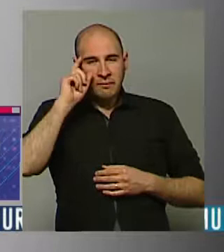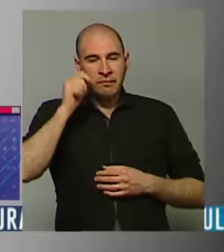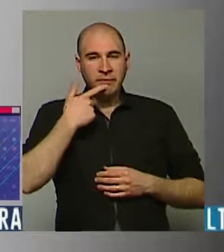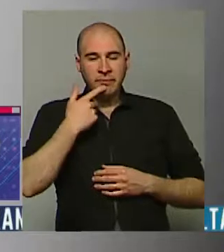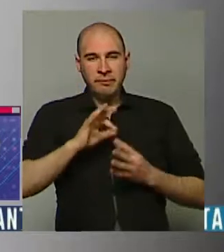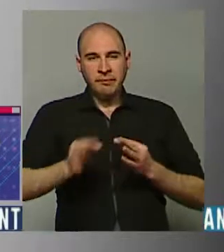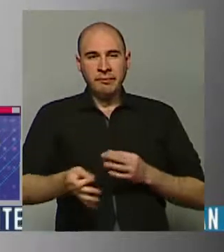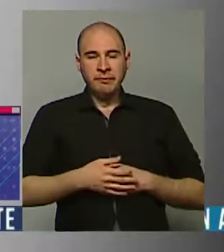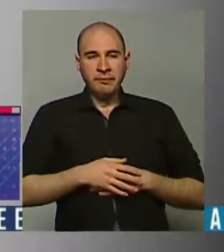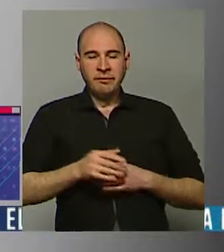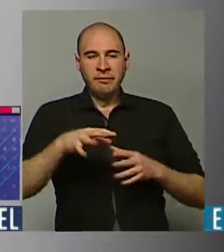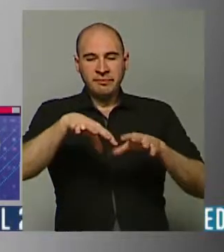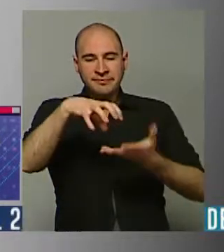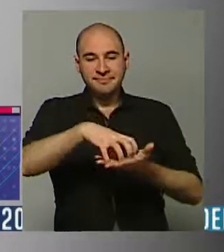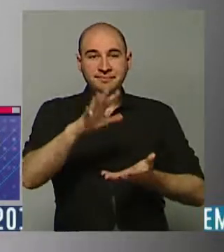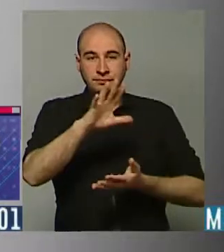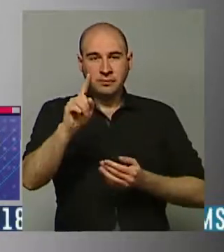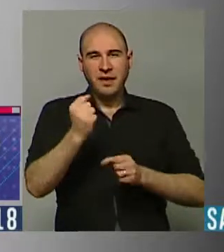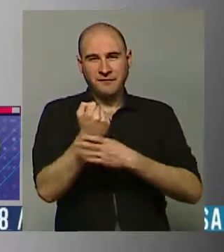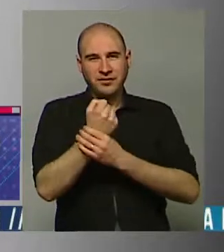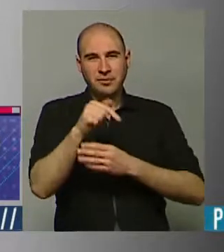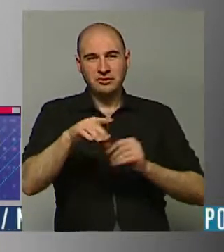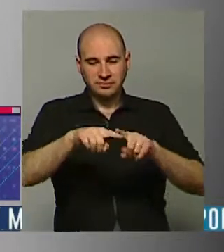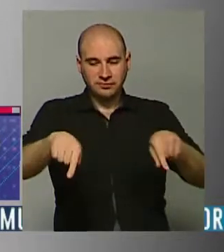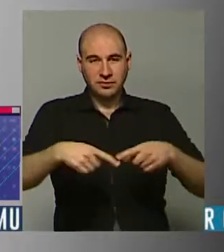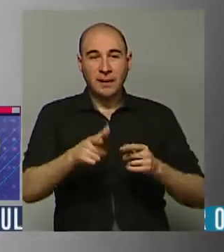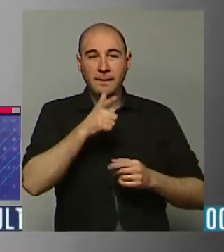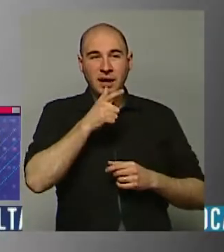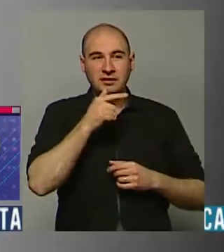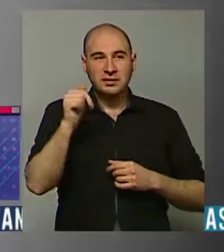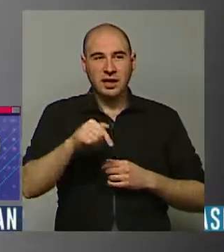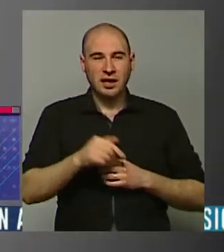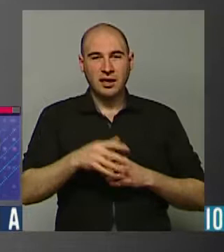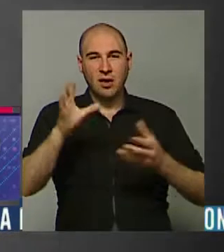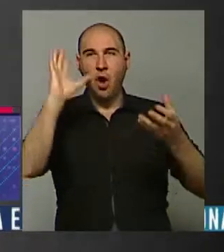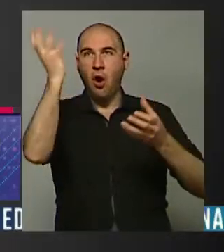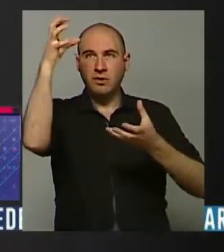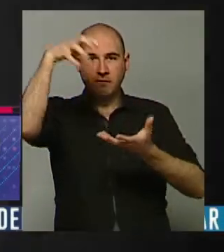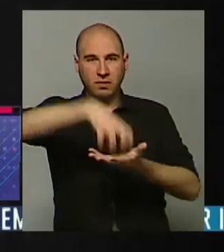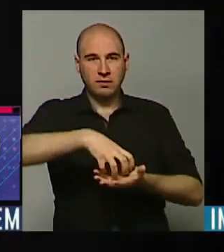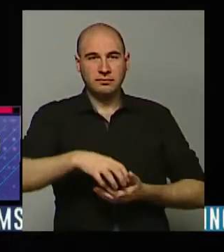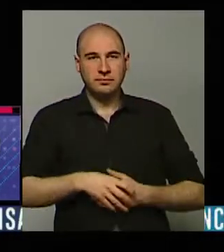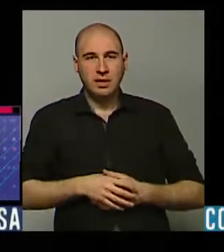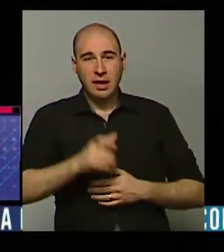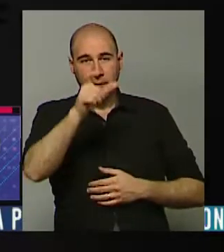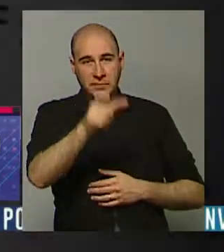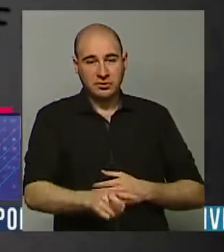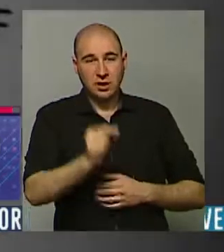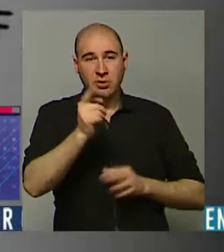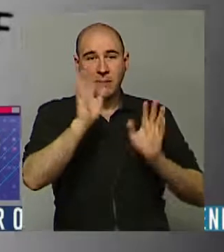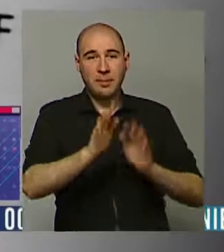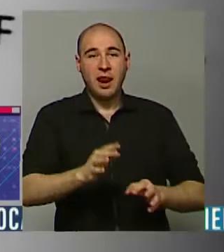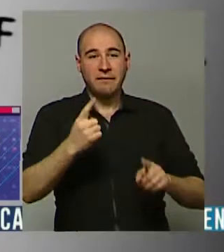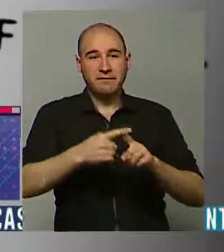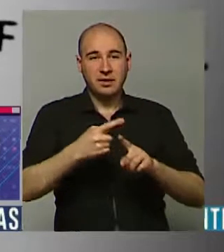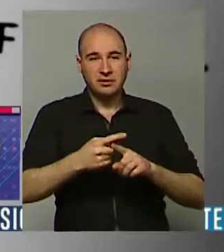cerquita, el Área 51, la famosa área donde supuestamente cayeron los platos voladores, bueno, una persona organizó un